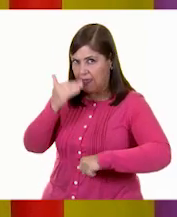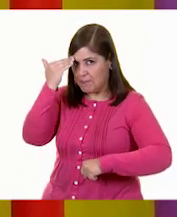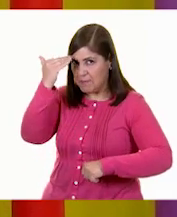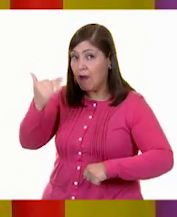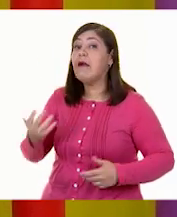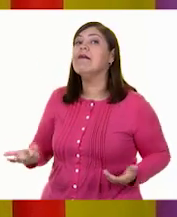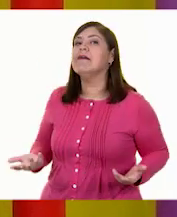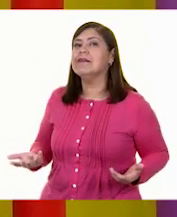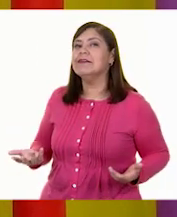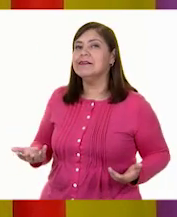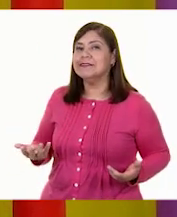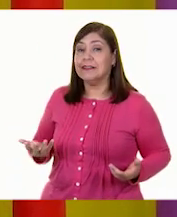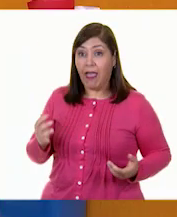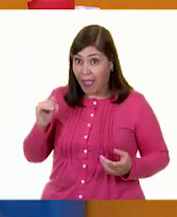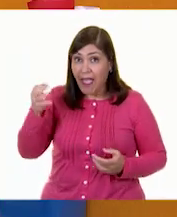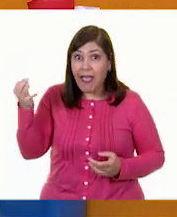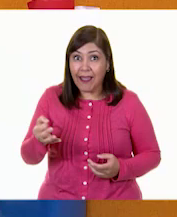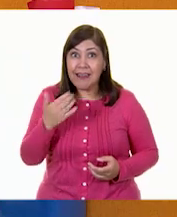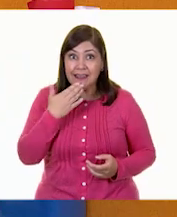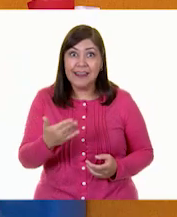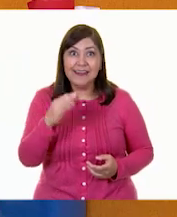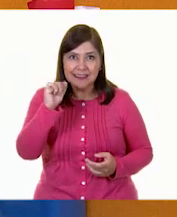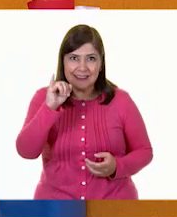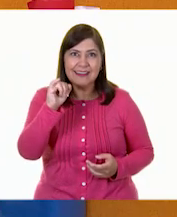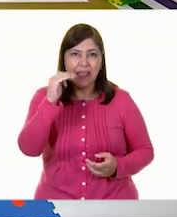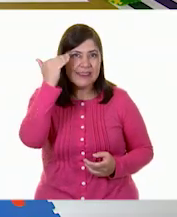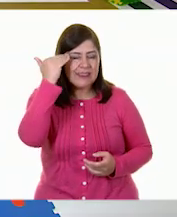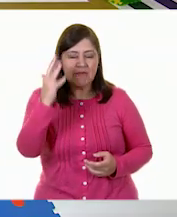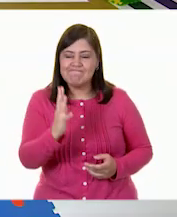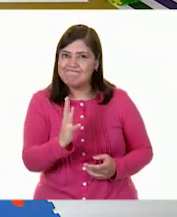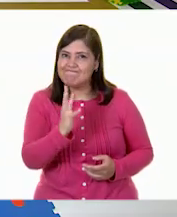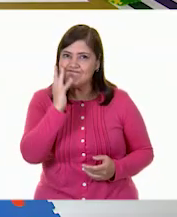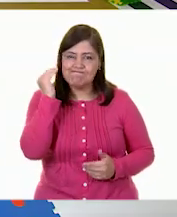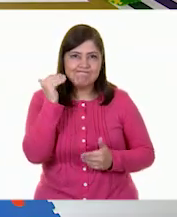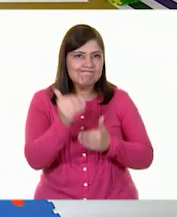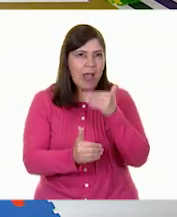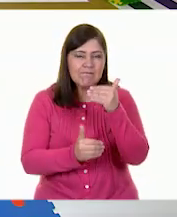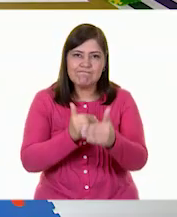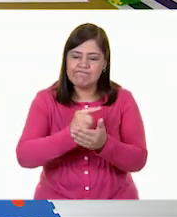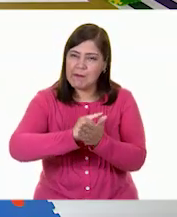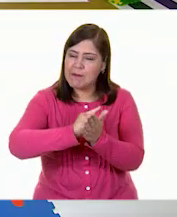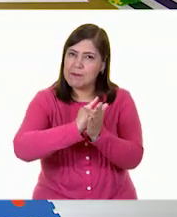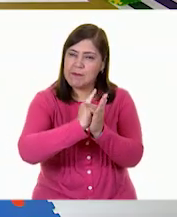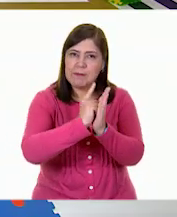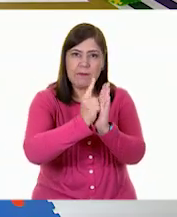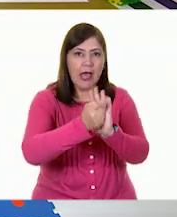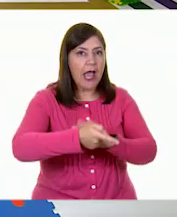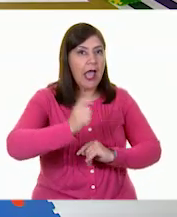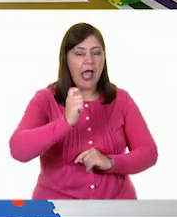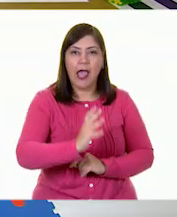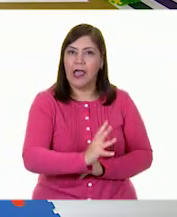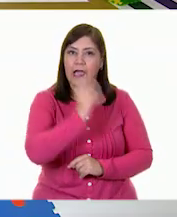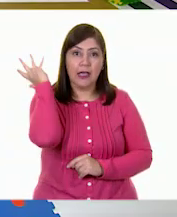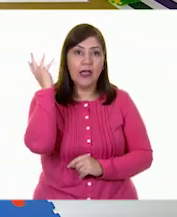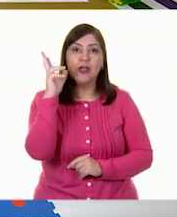óvole! ¡Así es! ¡Sí, ¿verdad? Sí, el tiempo vuela y el tiempo corre y no tiene alas y no tiene